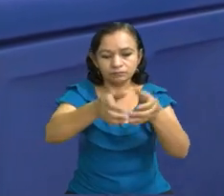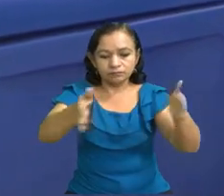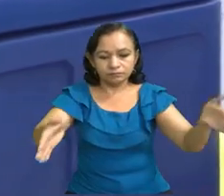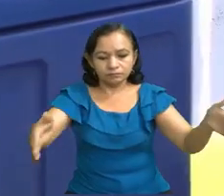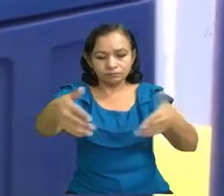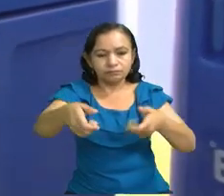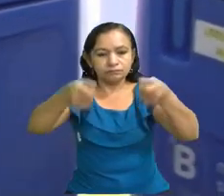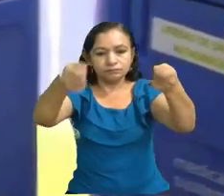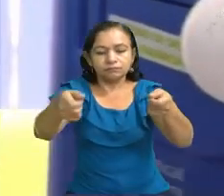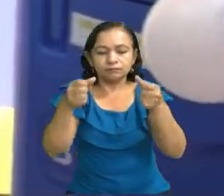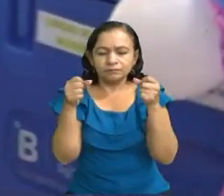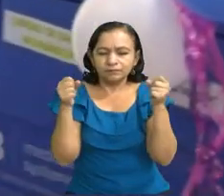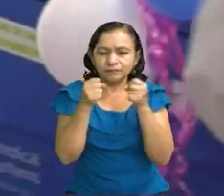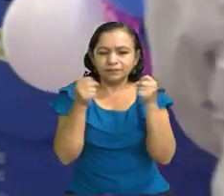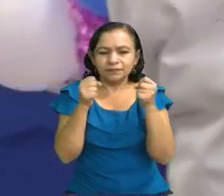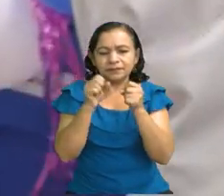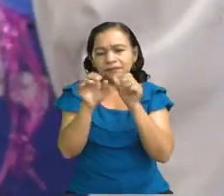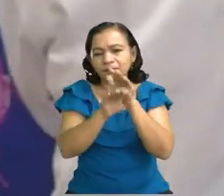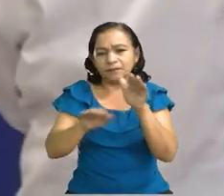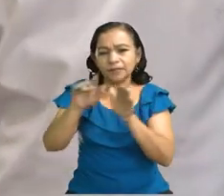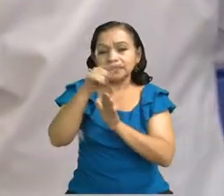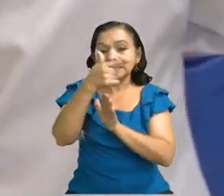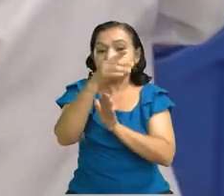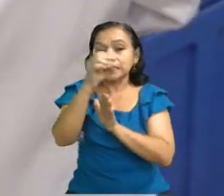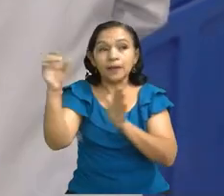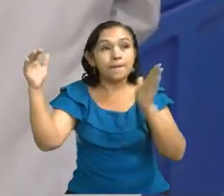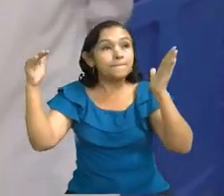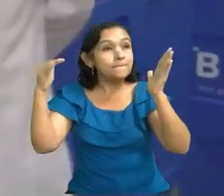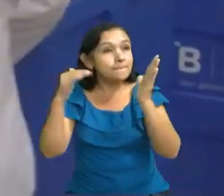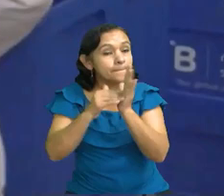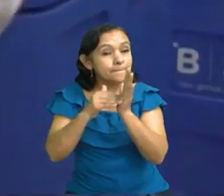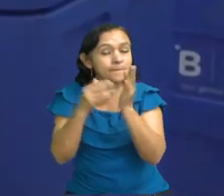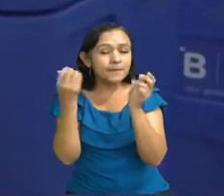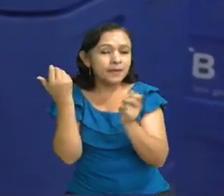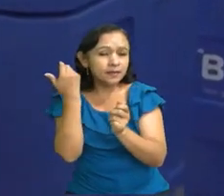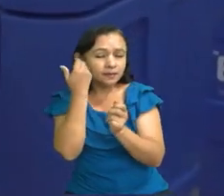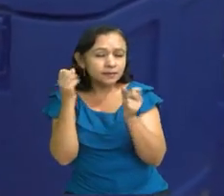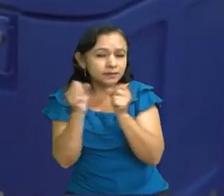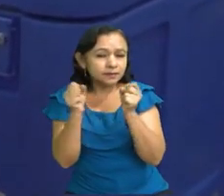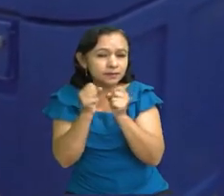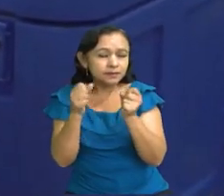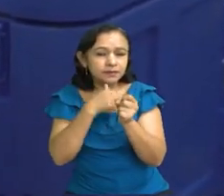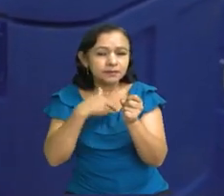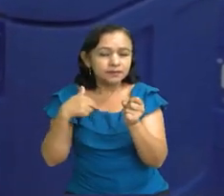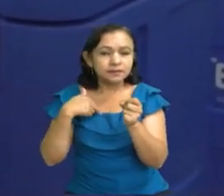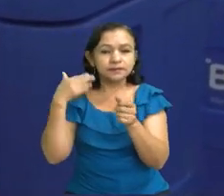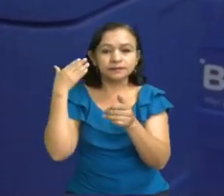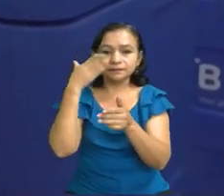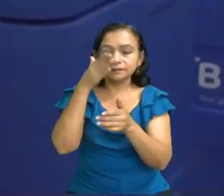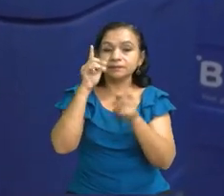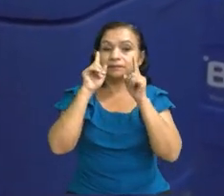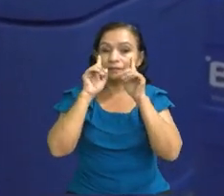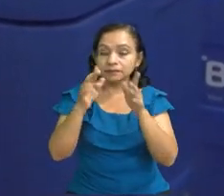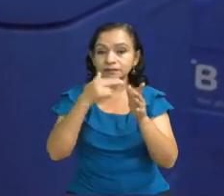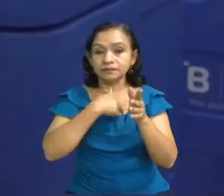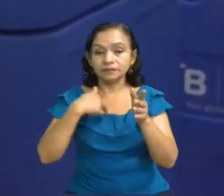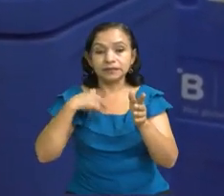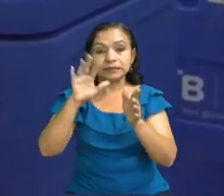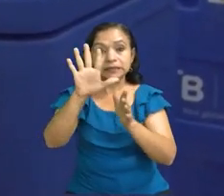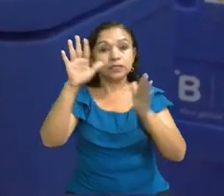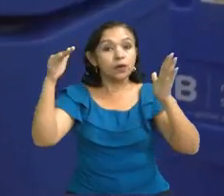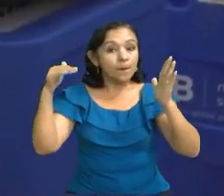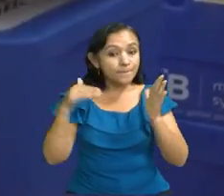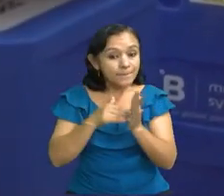asciende a más de 700 mil córdobas para fortalecer la red de frío y garantizar la gestión efectiva de aproximadamente 5 mil